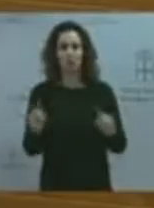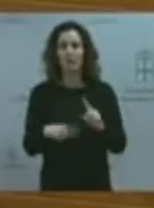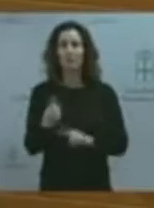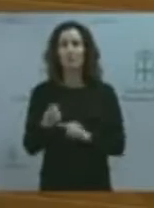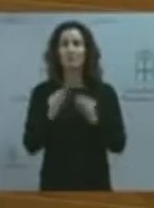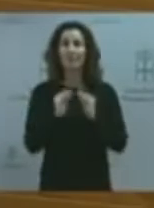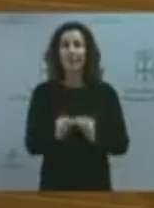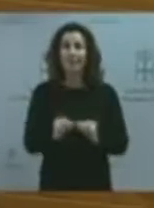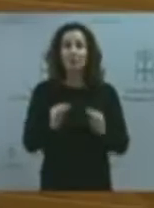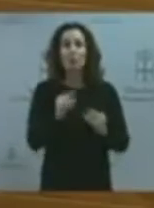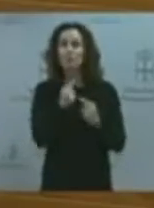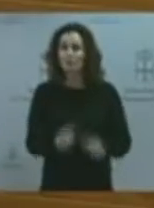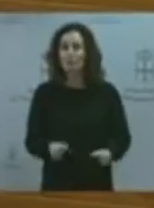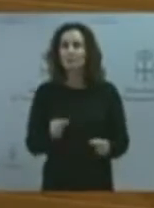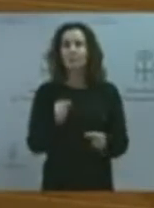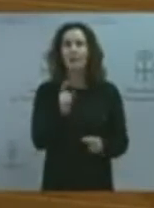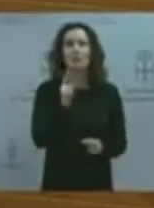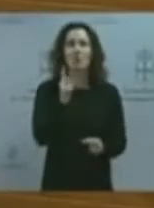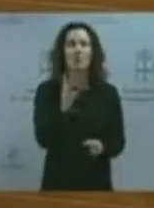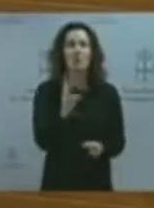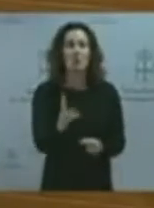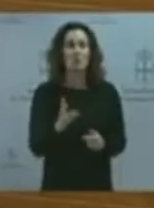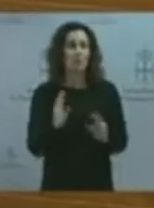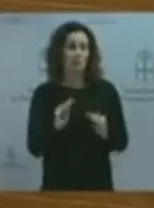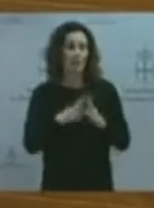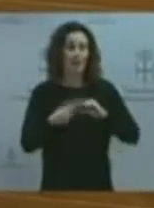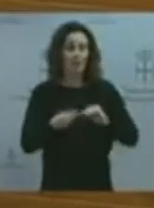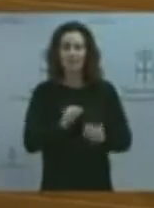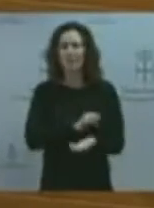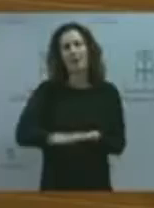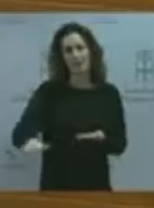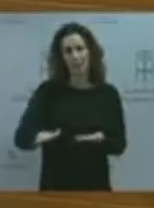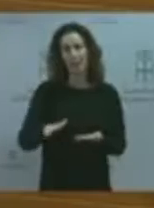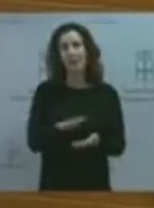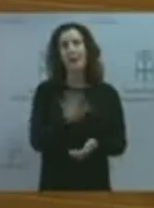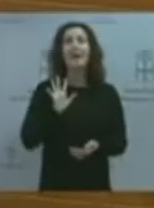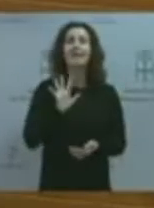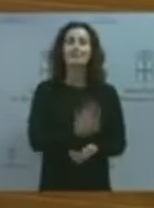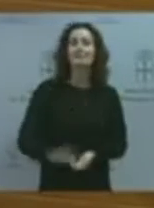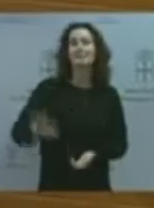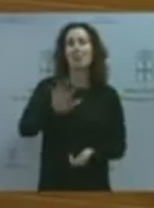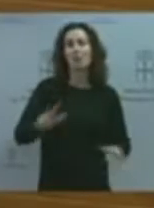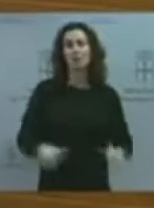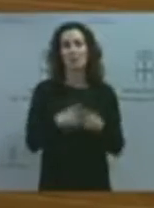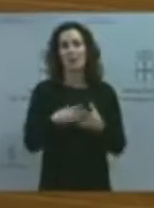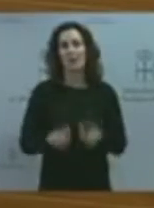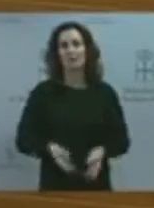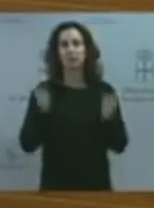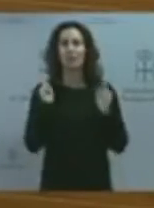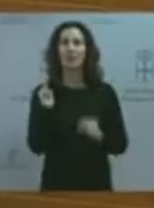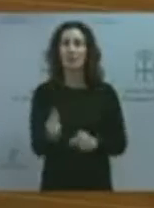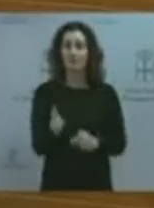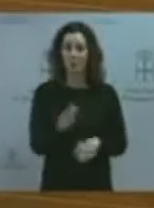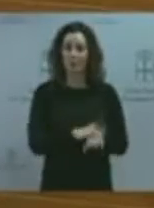aplicaran, pero que garantizaran un Estado social y democrático de derecho que tiene conexiones profundas en la defensa de los intereses de los ciudadanos y